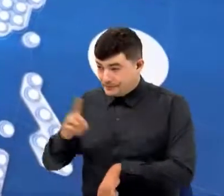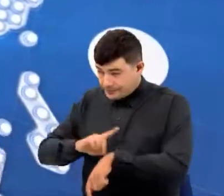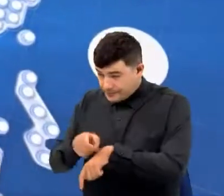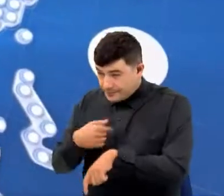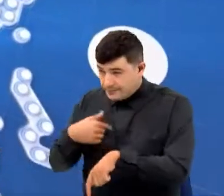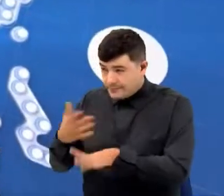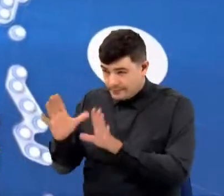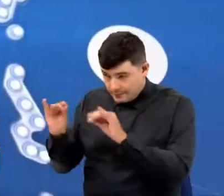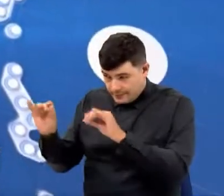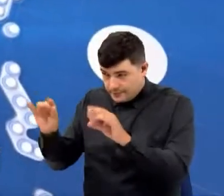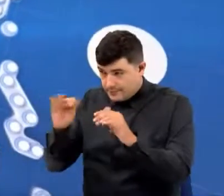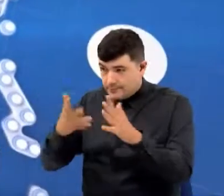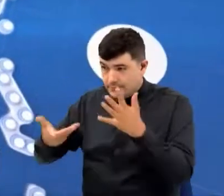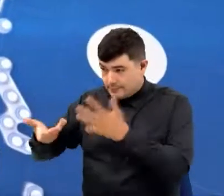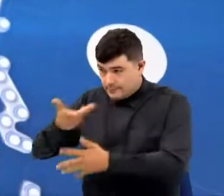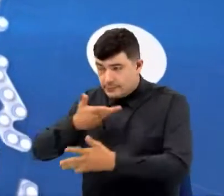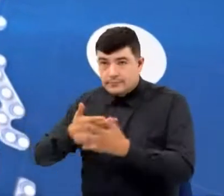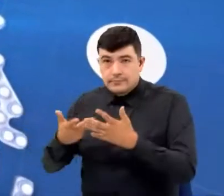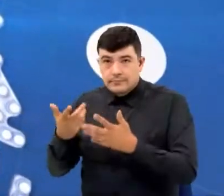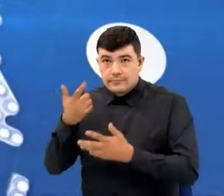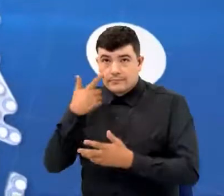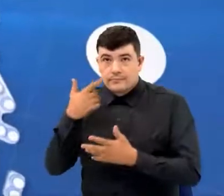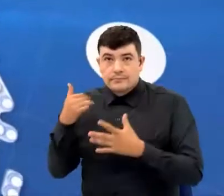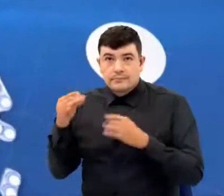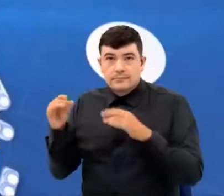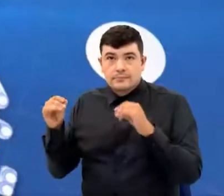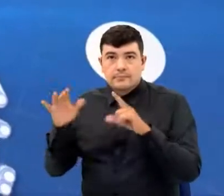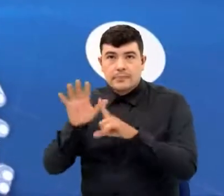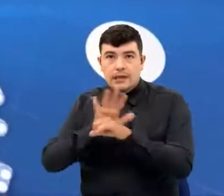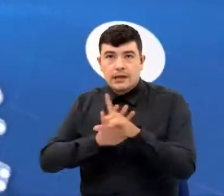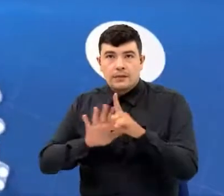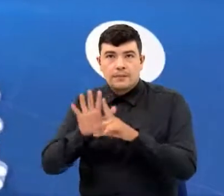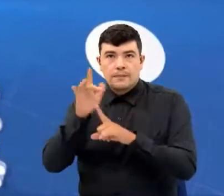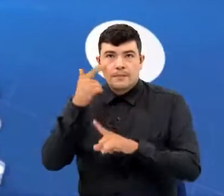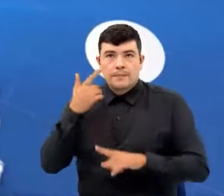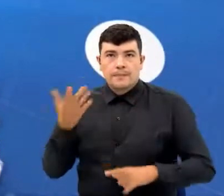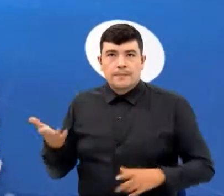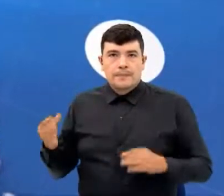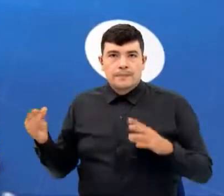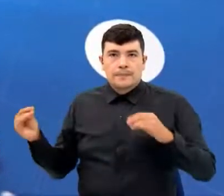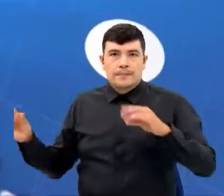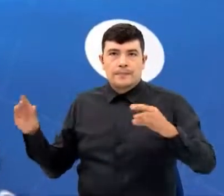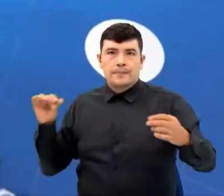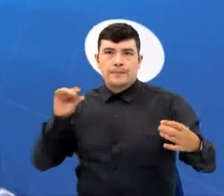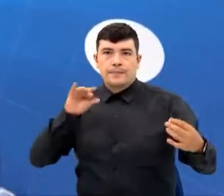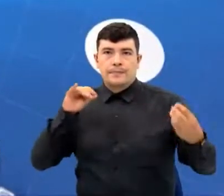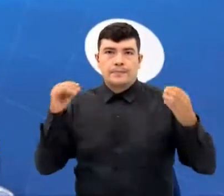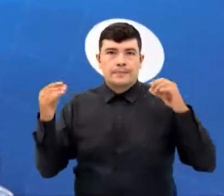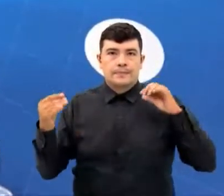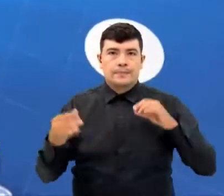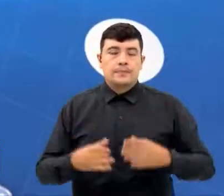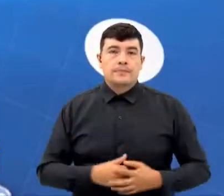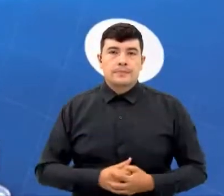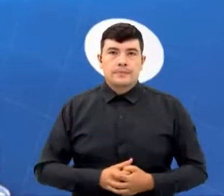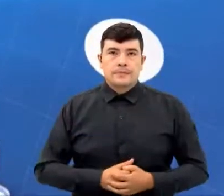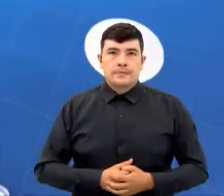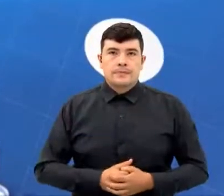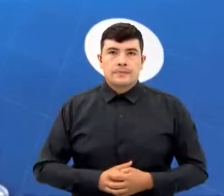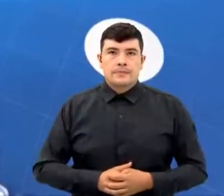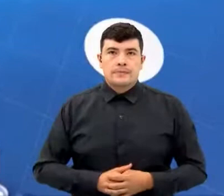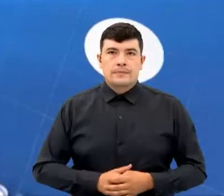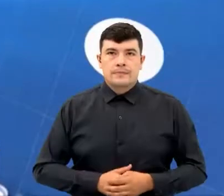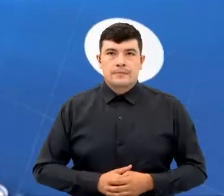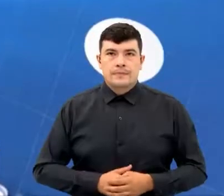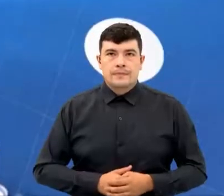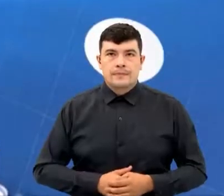de los asistentes y algunos medios de comunicación, quienes intentaron calmar los ánimos entre los dos involucrados. Este